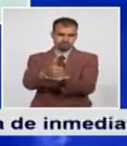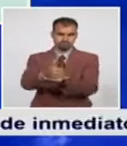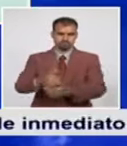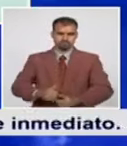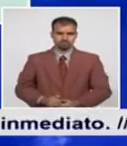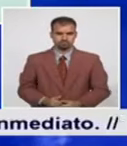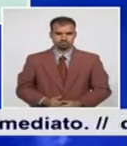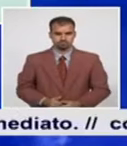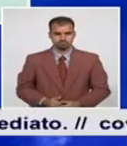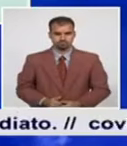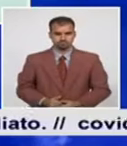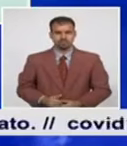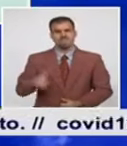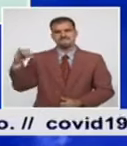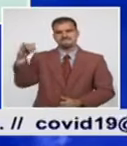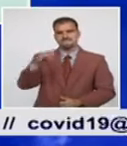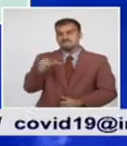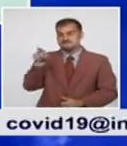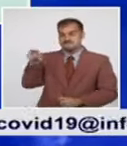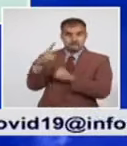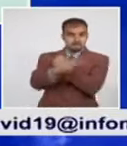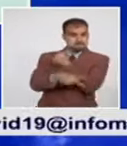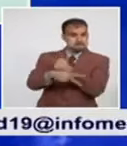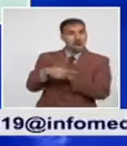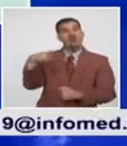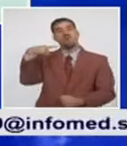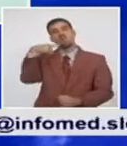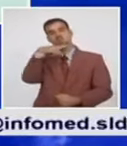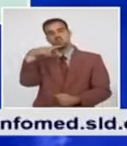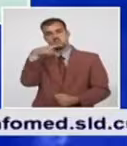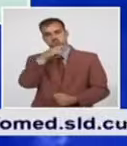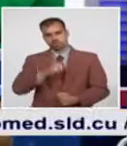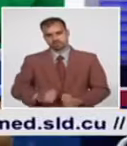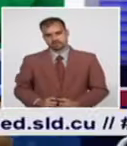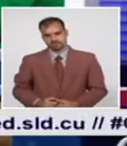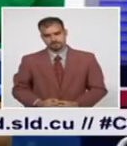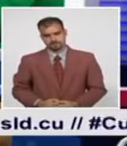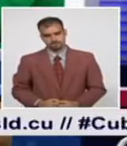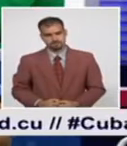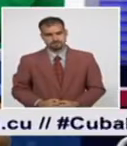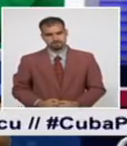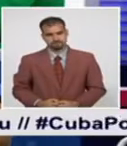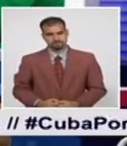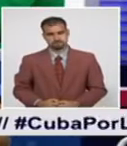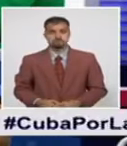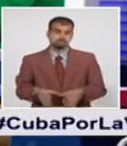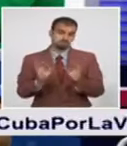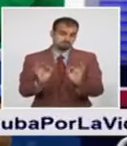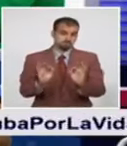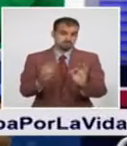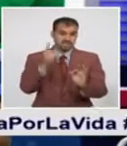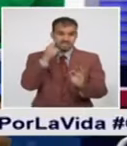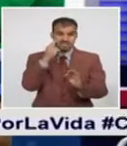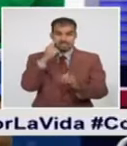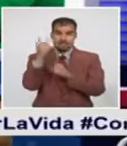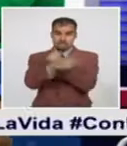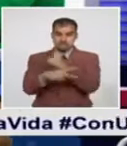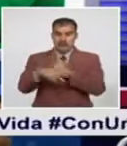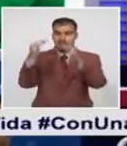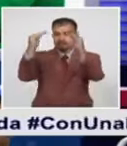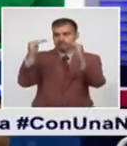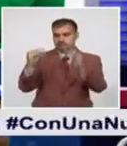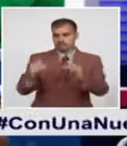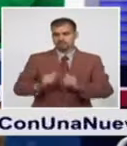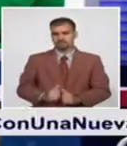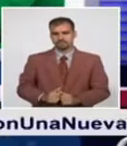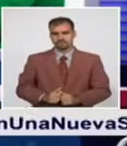cubano procedente de Rusia en este caso. Este es el comportamiento por países. De los